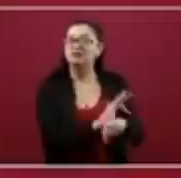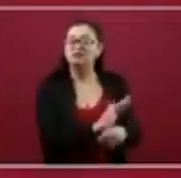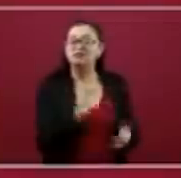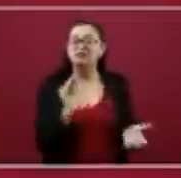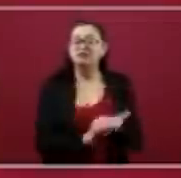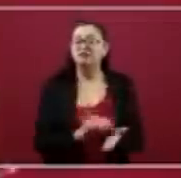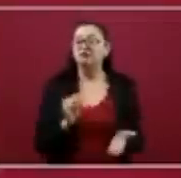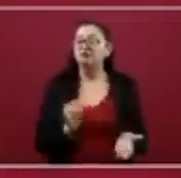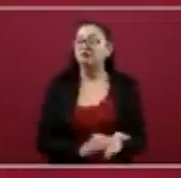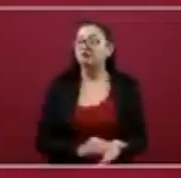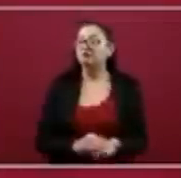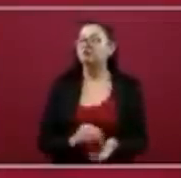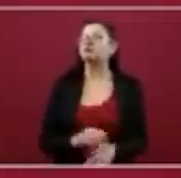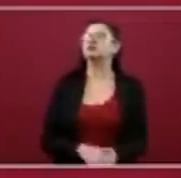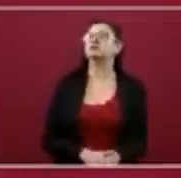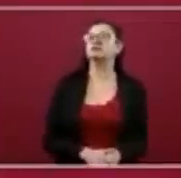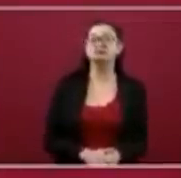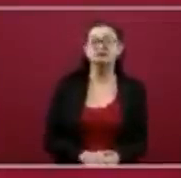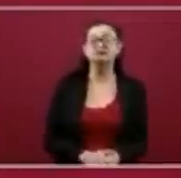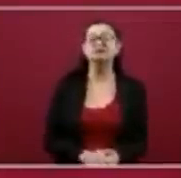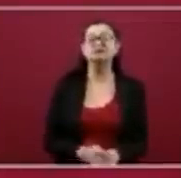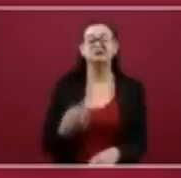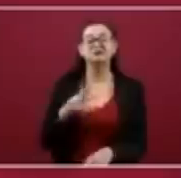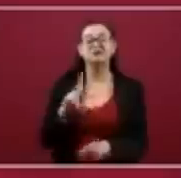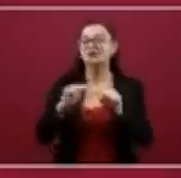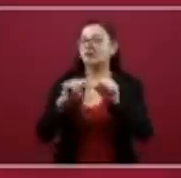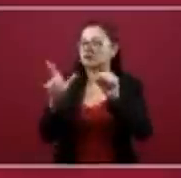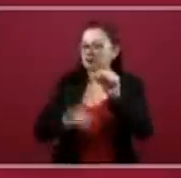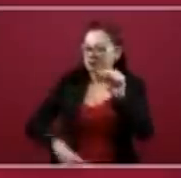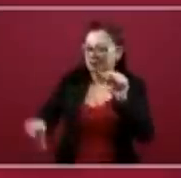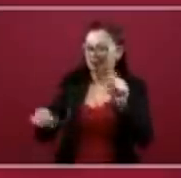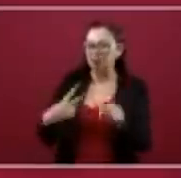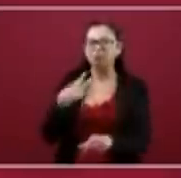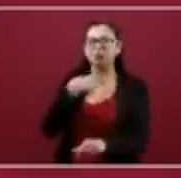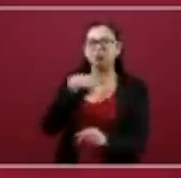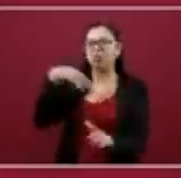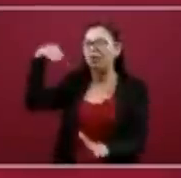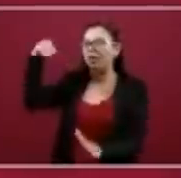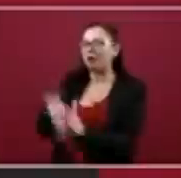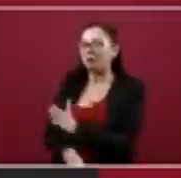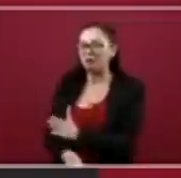Por eso es la crisis de México, por este tipo de cosas.